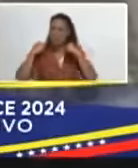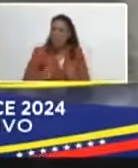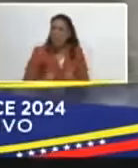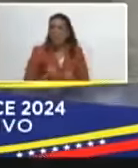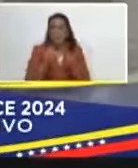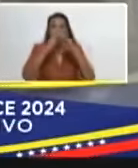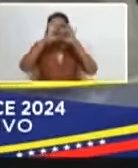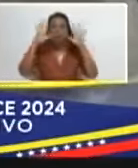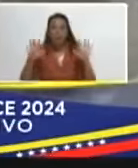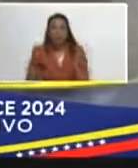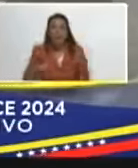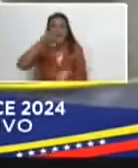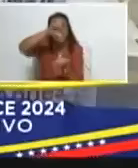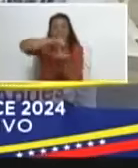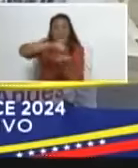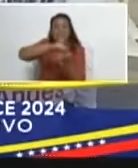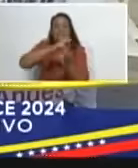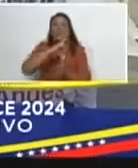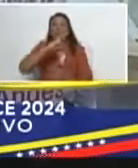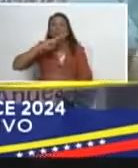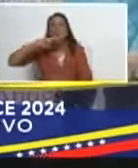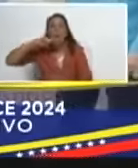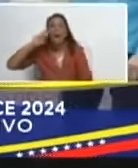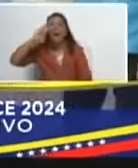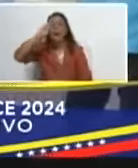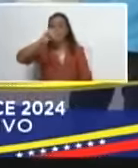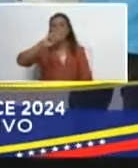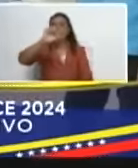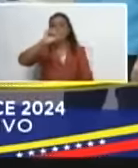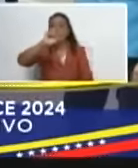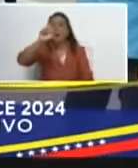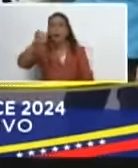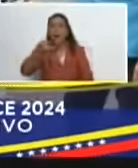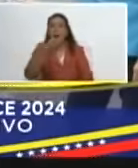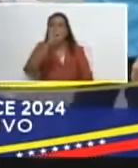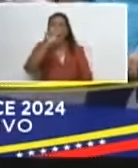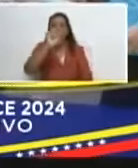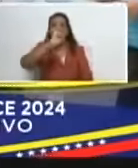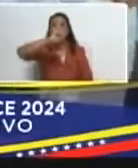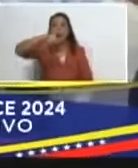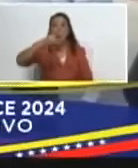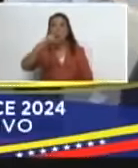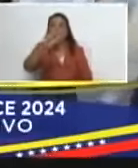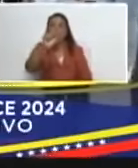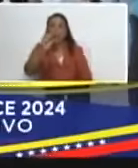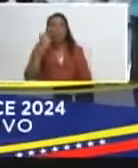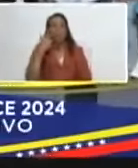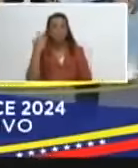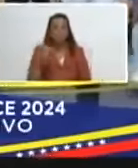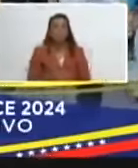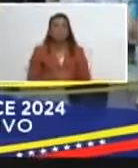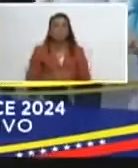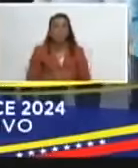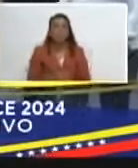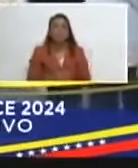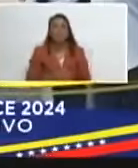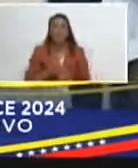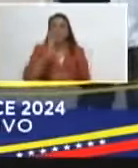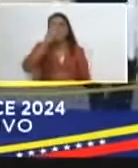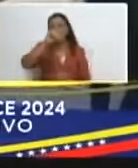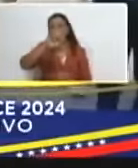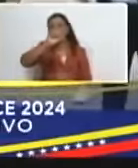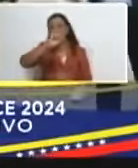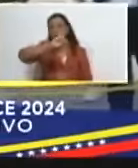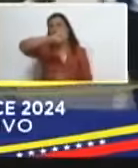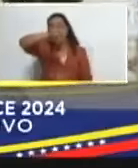milagro, Central Azucarero Las Majaguas. Cuéntamelo, Primitivo. Central Azucarero.